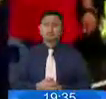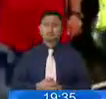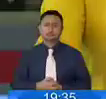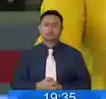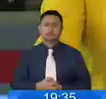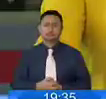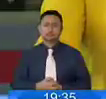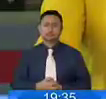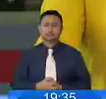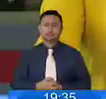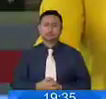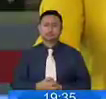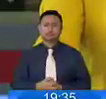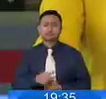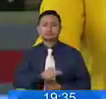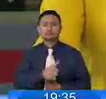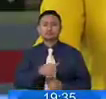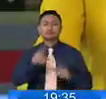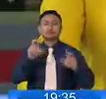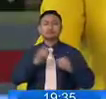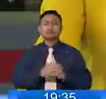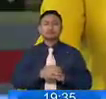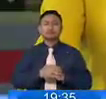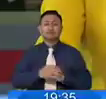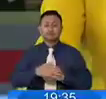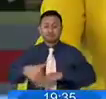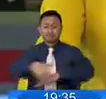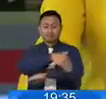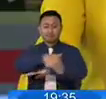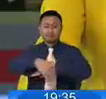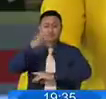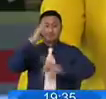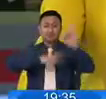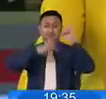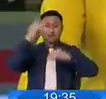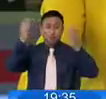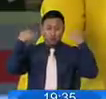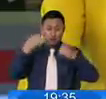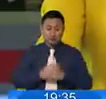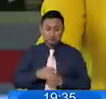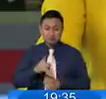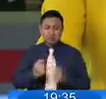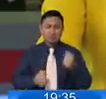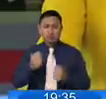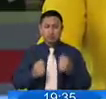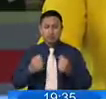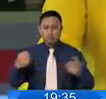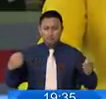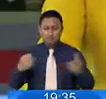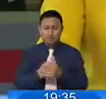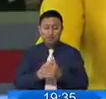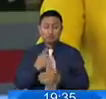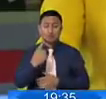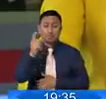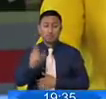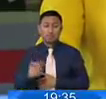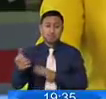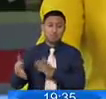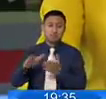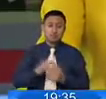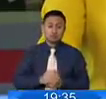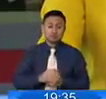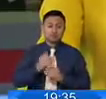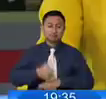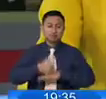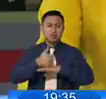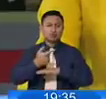Camacho. Por otro lado, en la vía Salinas, Guayaquil, se registró un accidente de tránsito que cobró la vida de un ciudadano. Las